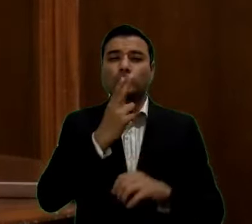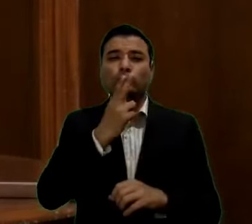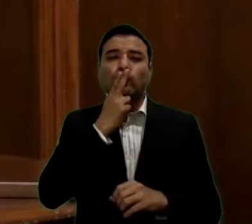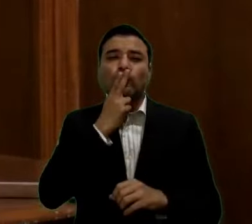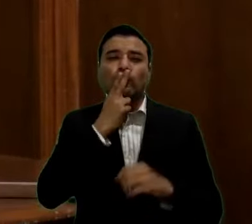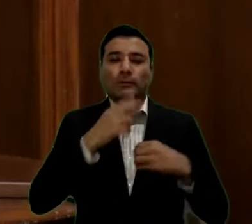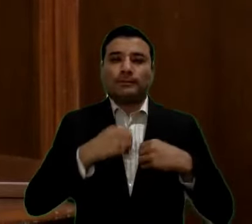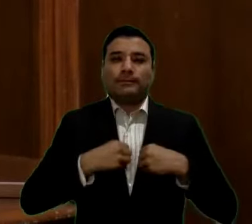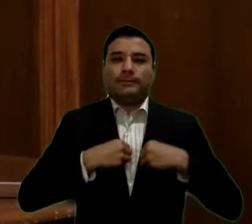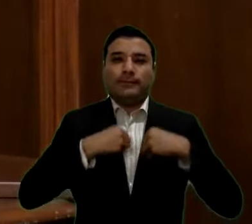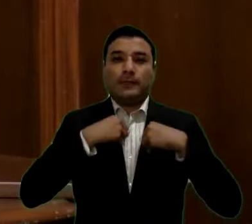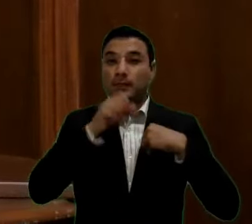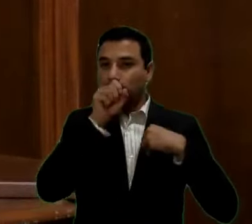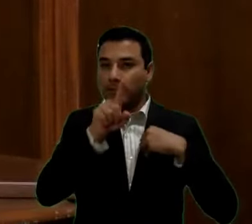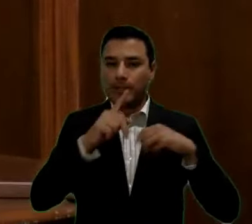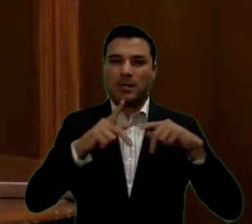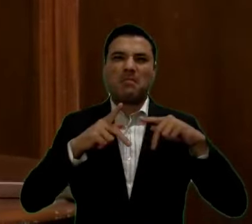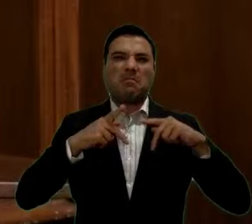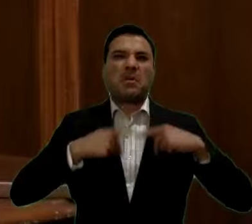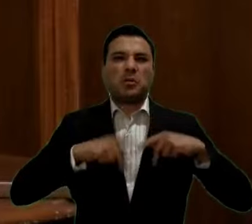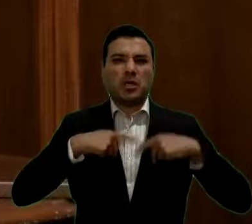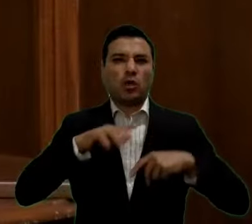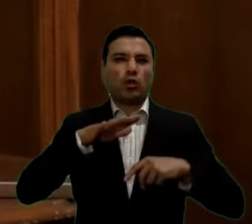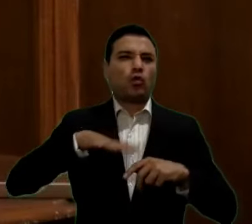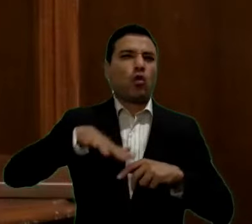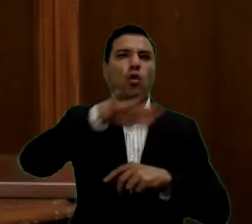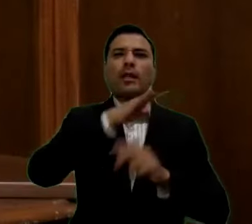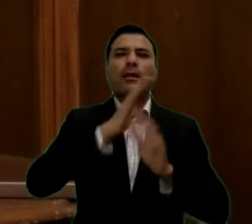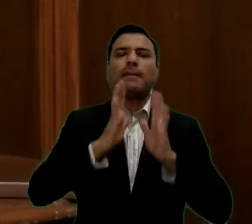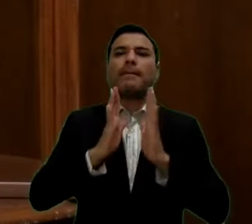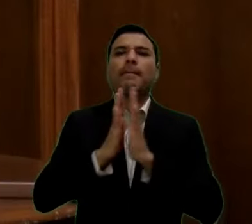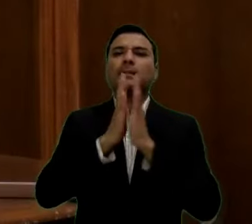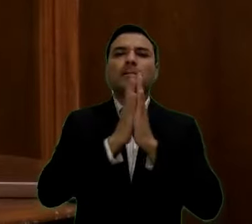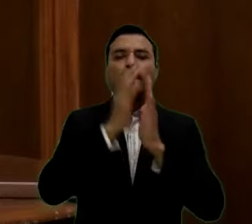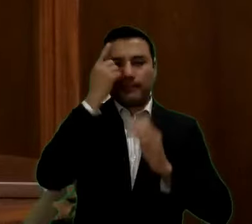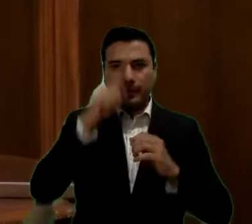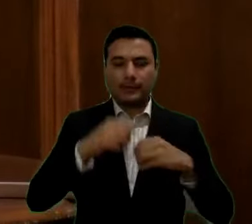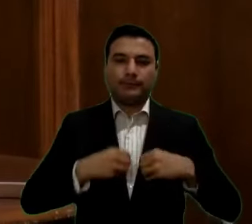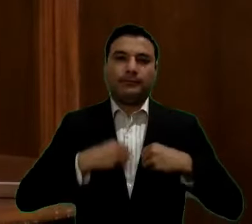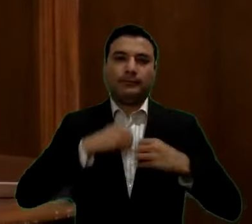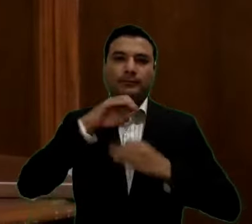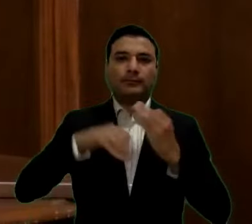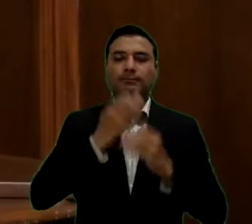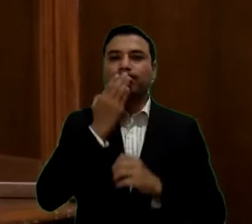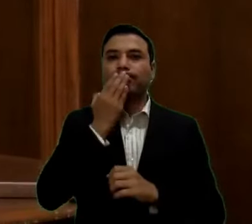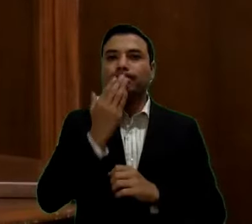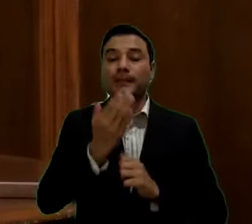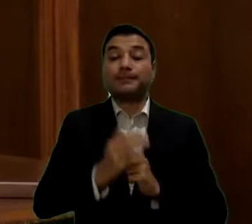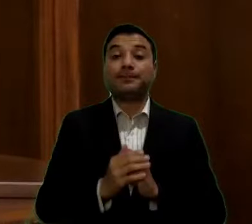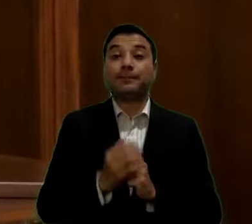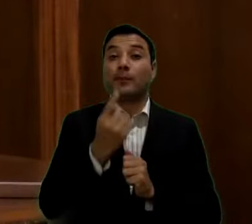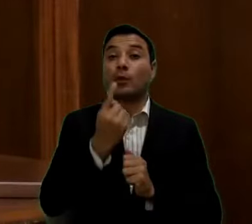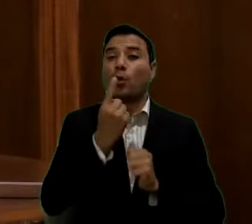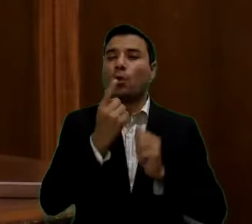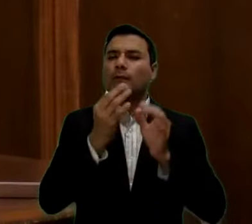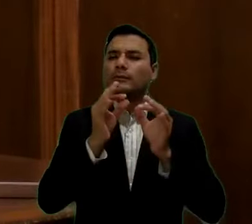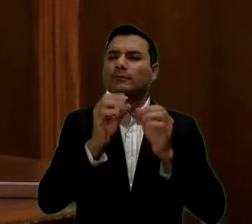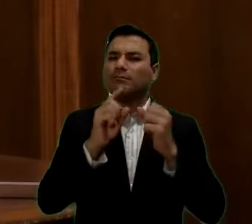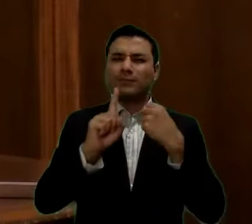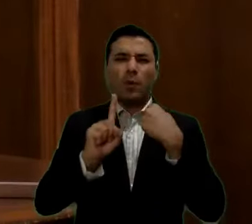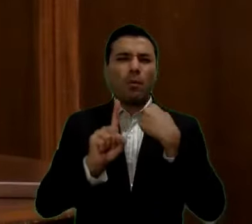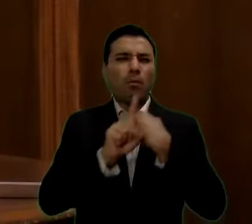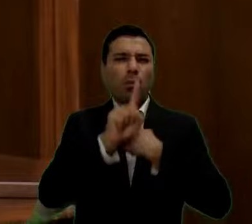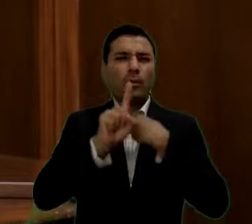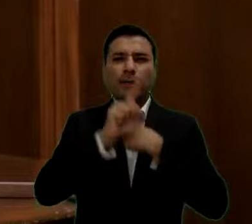la sociedad debe de ser el bienestar colectivo. Uno de los principales problemas que atentan contra